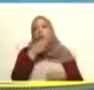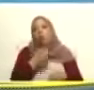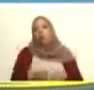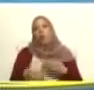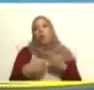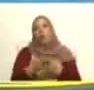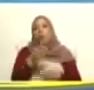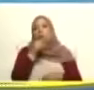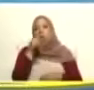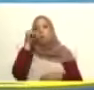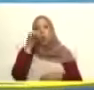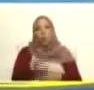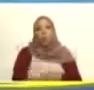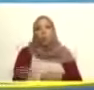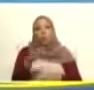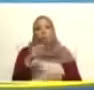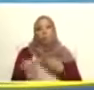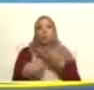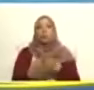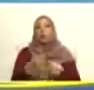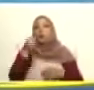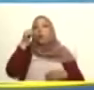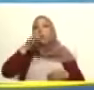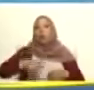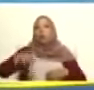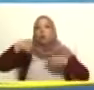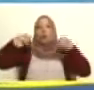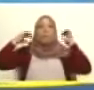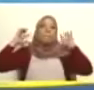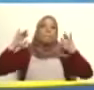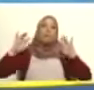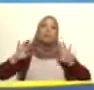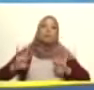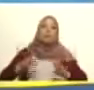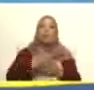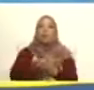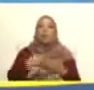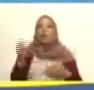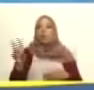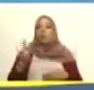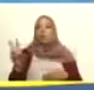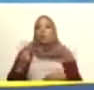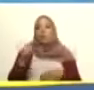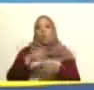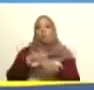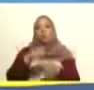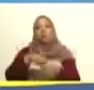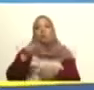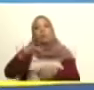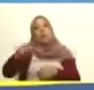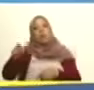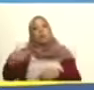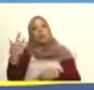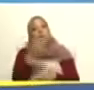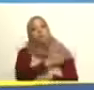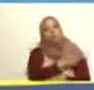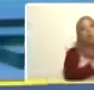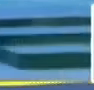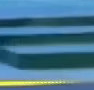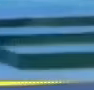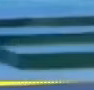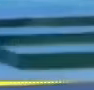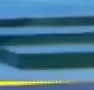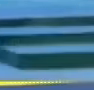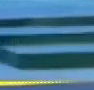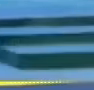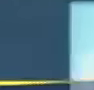para que sean millones y millones y millones de vencedoras y vencedores que derroten a esos tres, al presidente de Guyana,